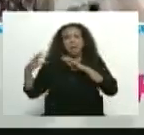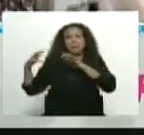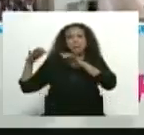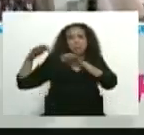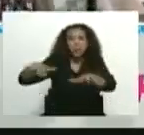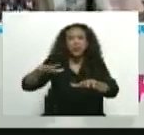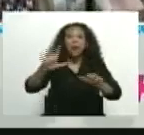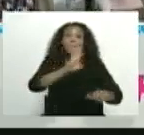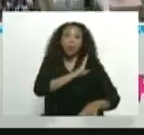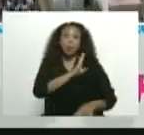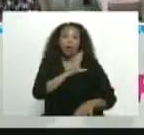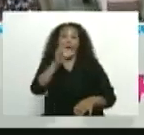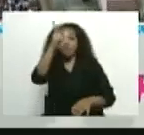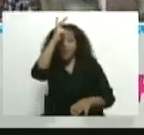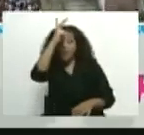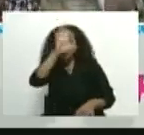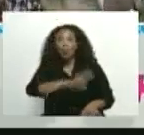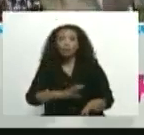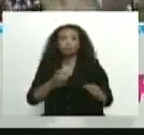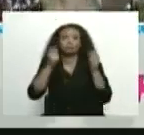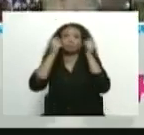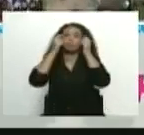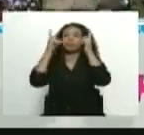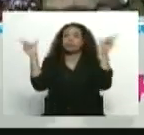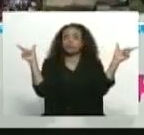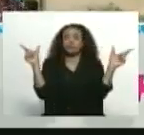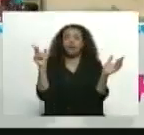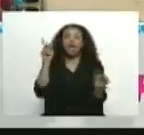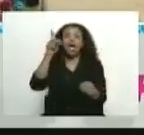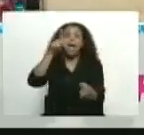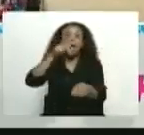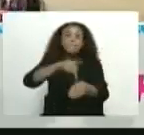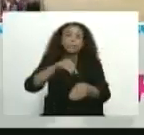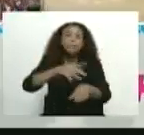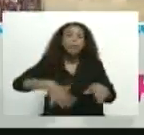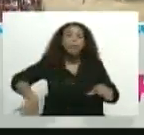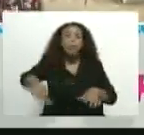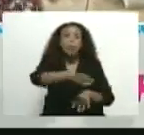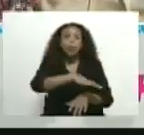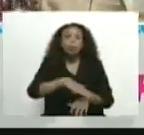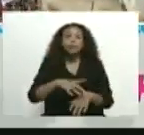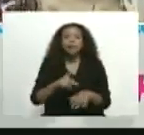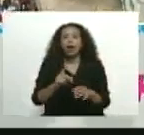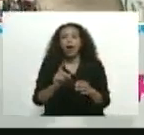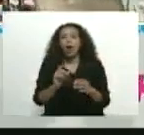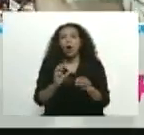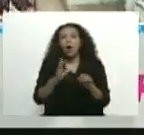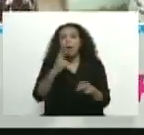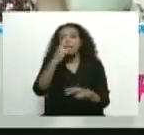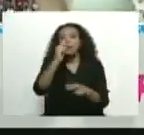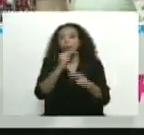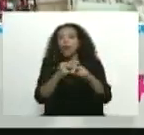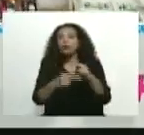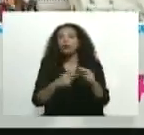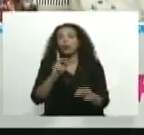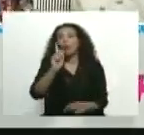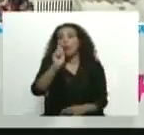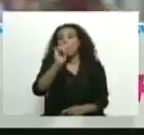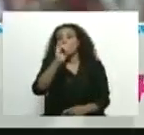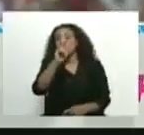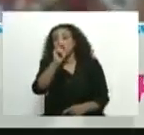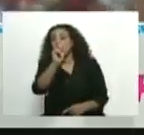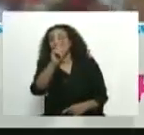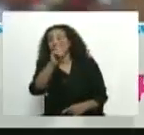de esta movilización, por ejemplo, extraordinaria que hicimos en Punta Cardón, ahorita se hizo en Píritu y en otros municipios más, pero hemos hecho